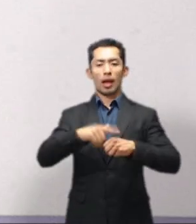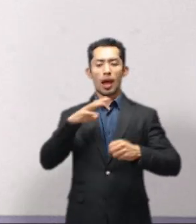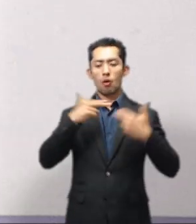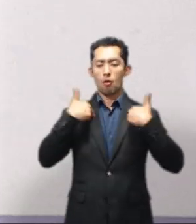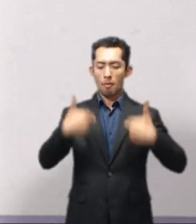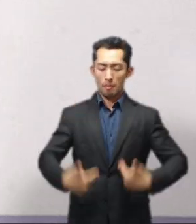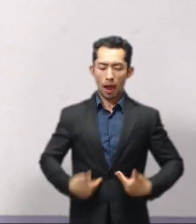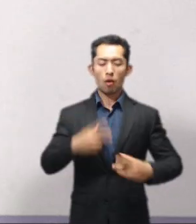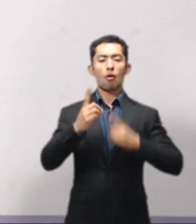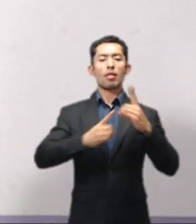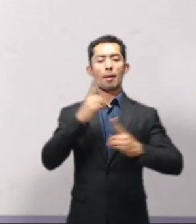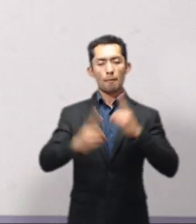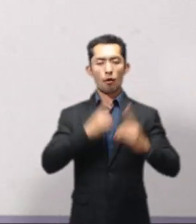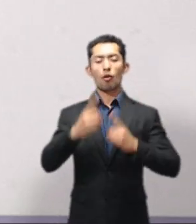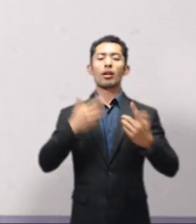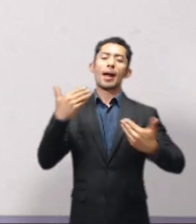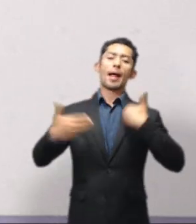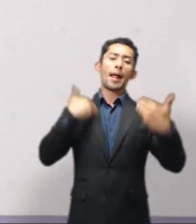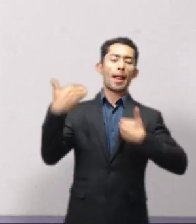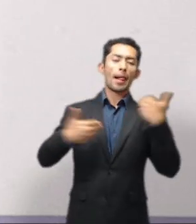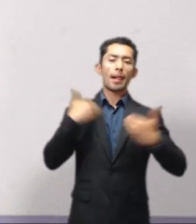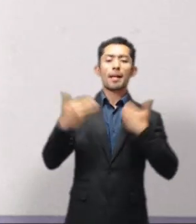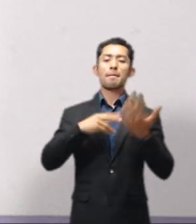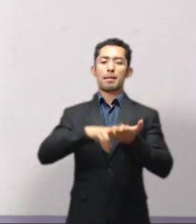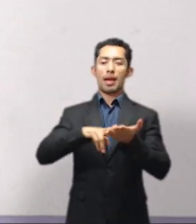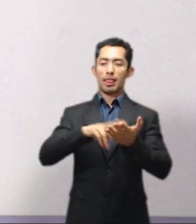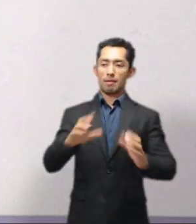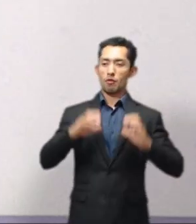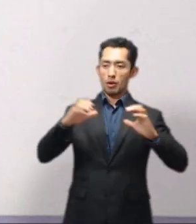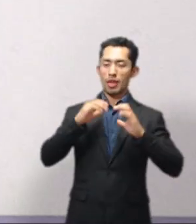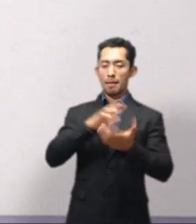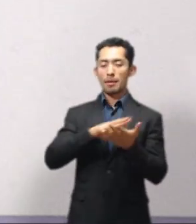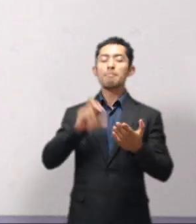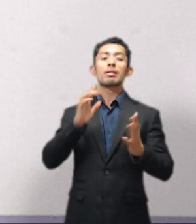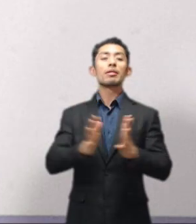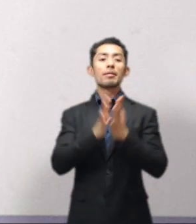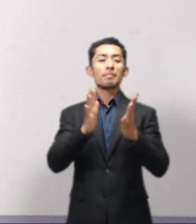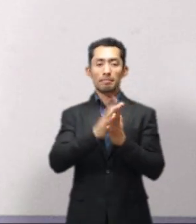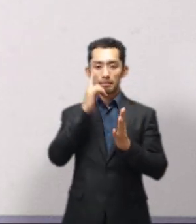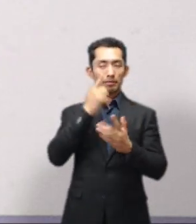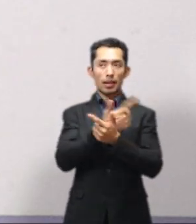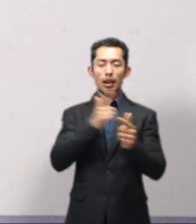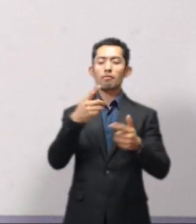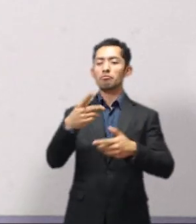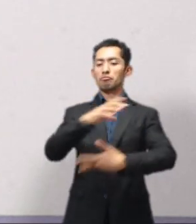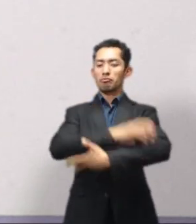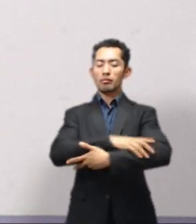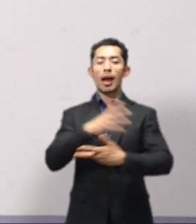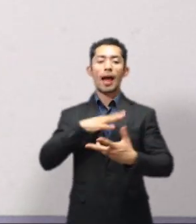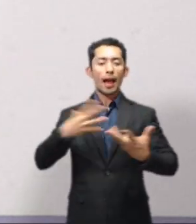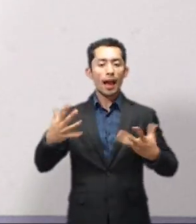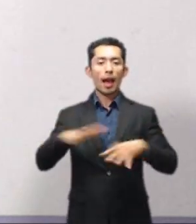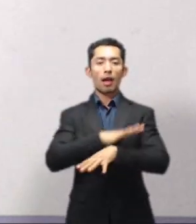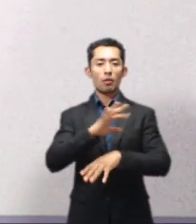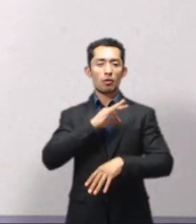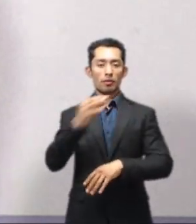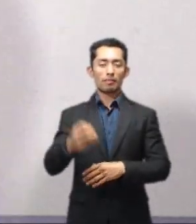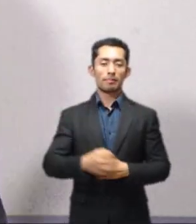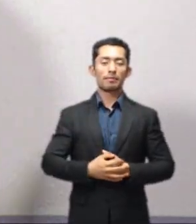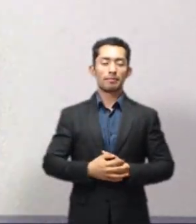humano deportivo recreativo ecológico y democrático de tu mano llega el cambio que